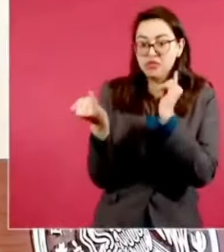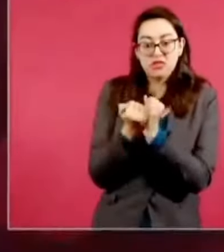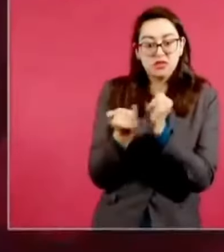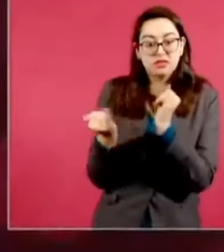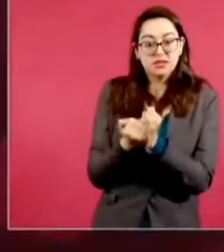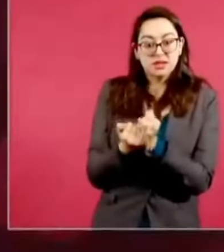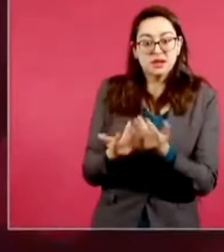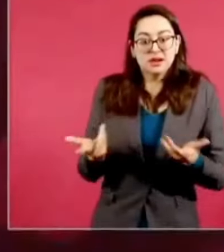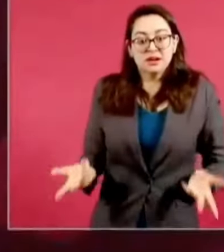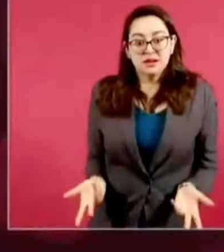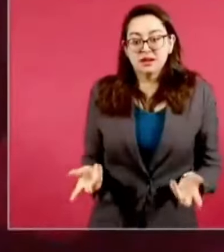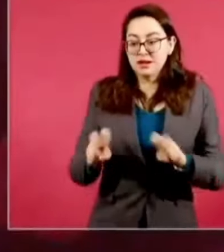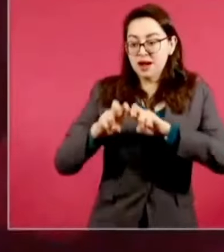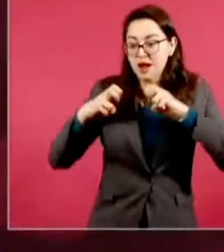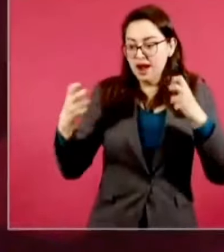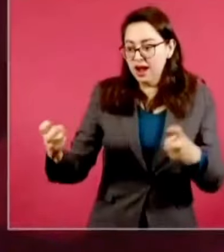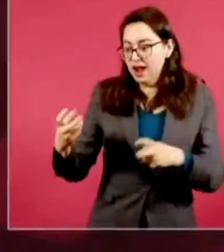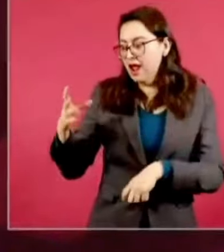Es la misma línea.